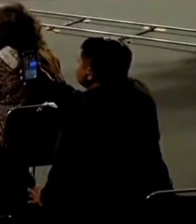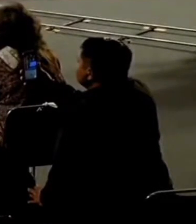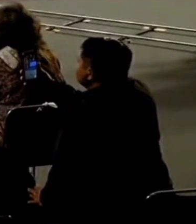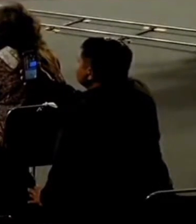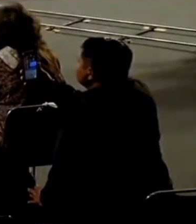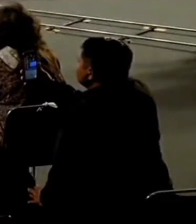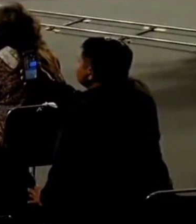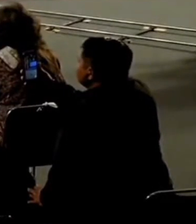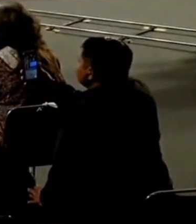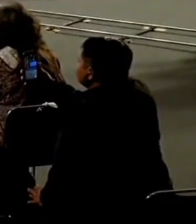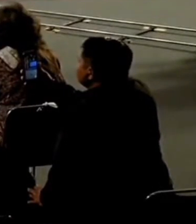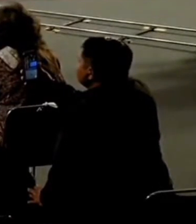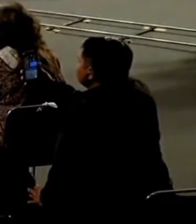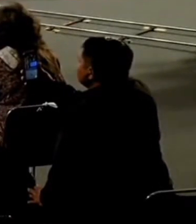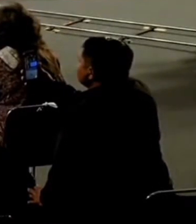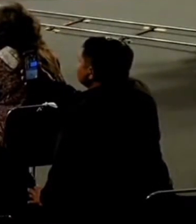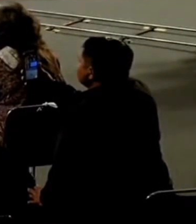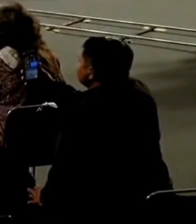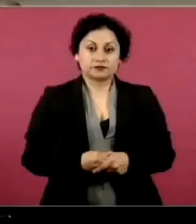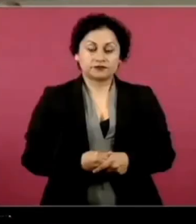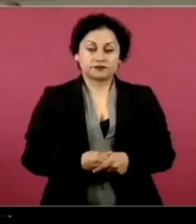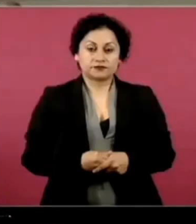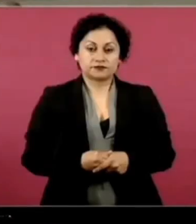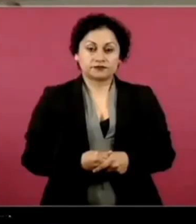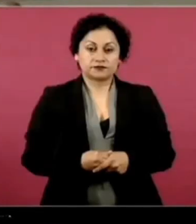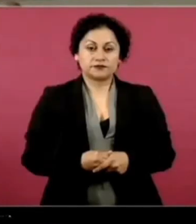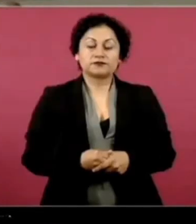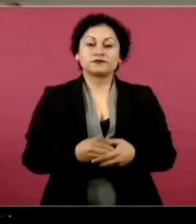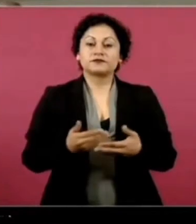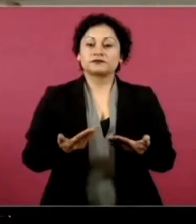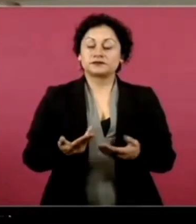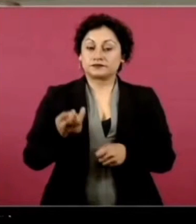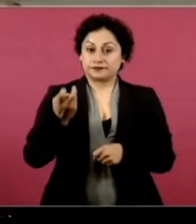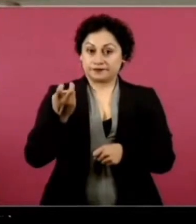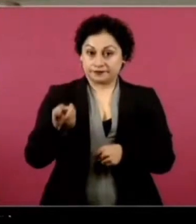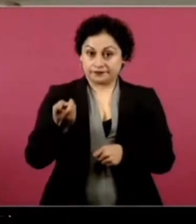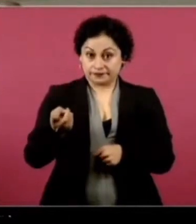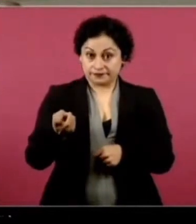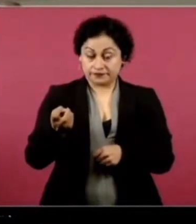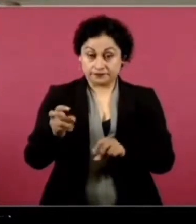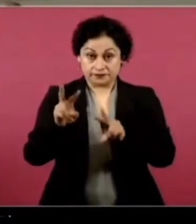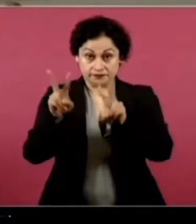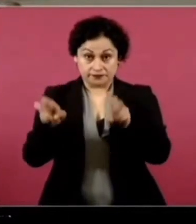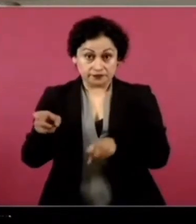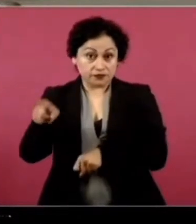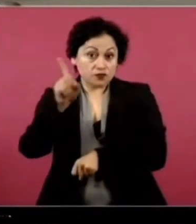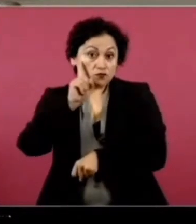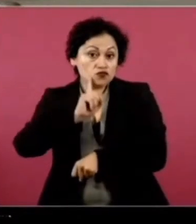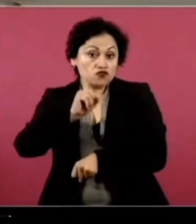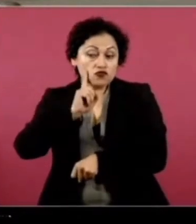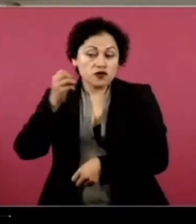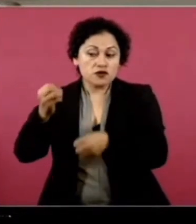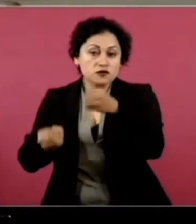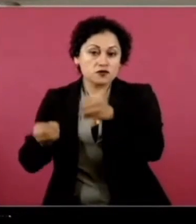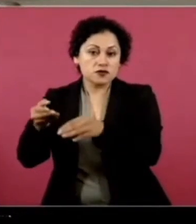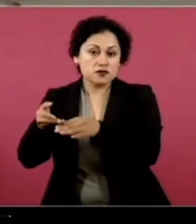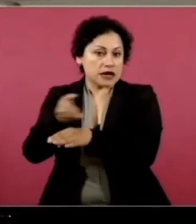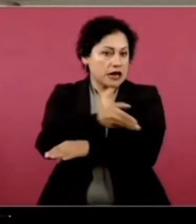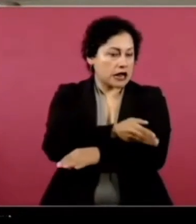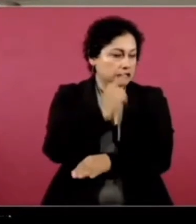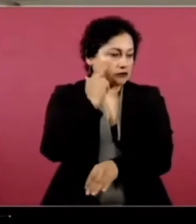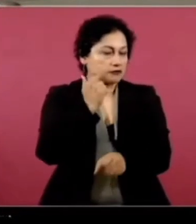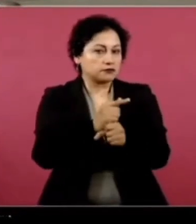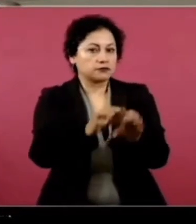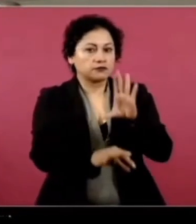por el Tribunal de Alzada. Hay un antecedente de esta jueza, de su actuar, es el caso de la